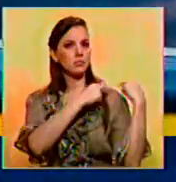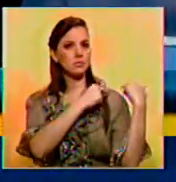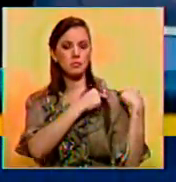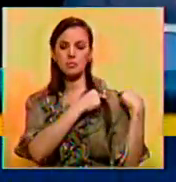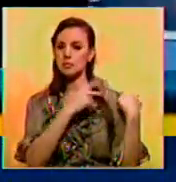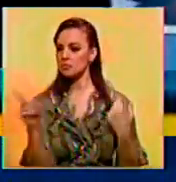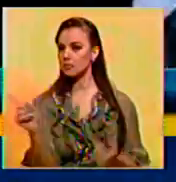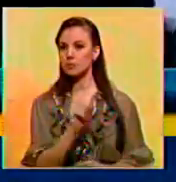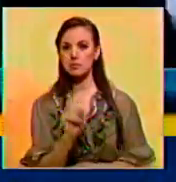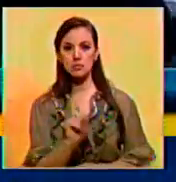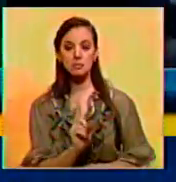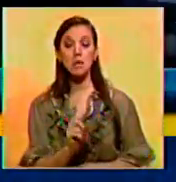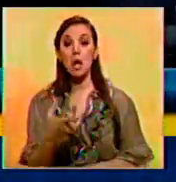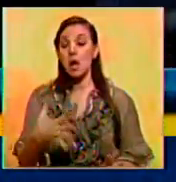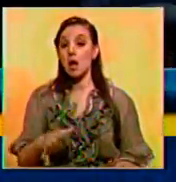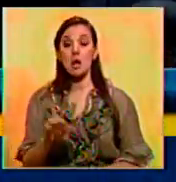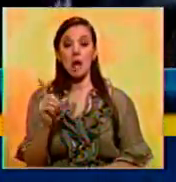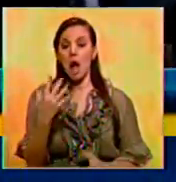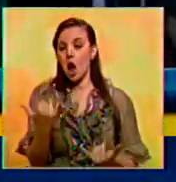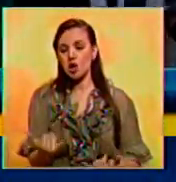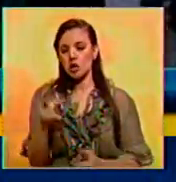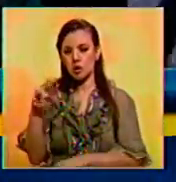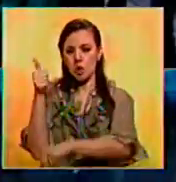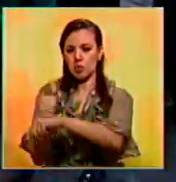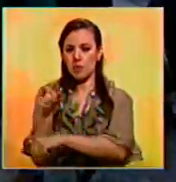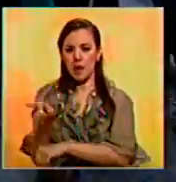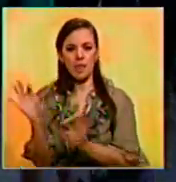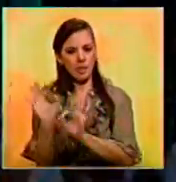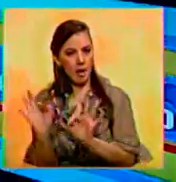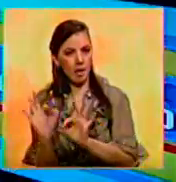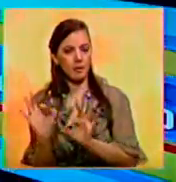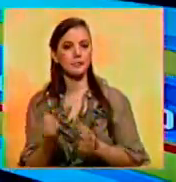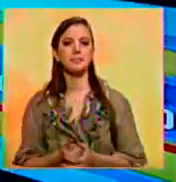internacional aún no se presentan cargos en su contra